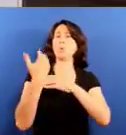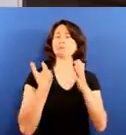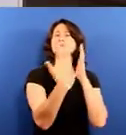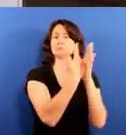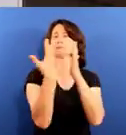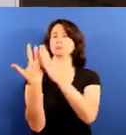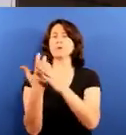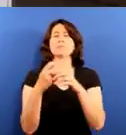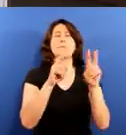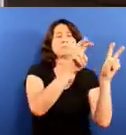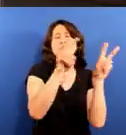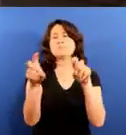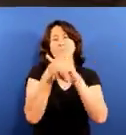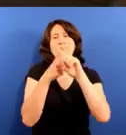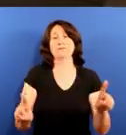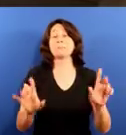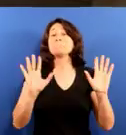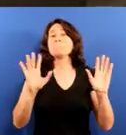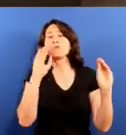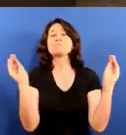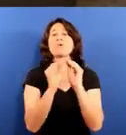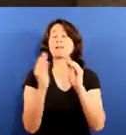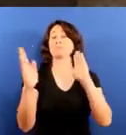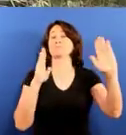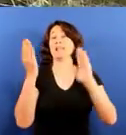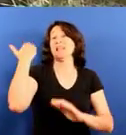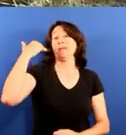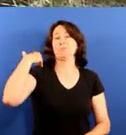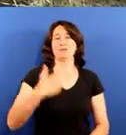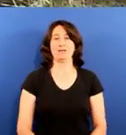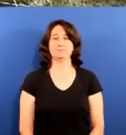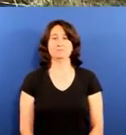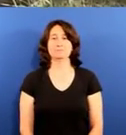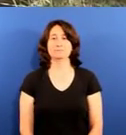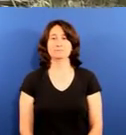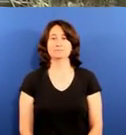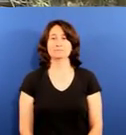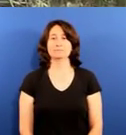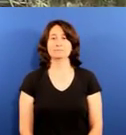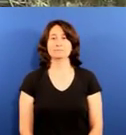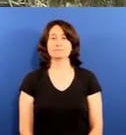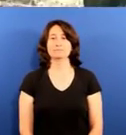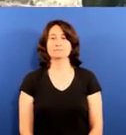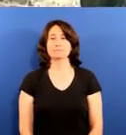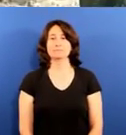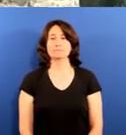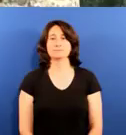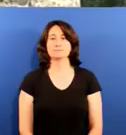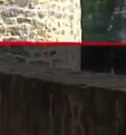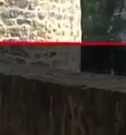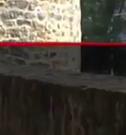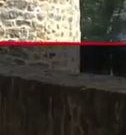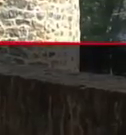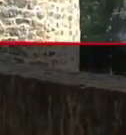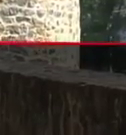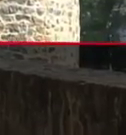ferrería ilustran aspectos diferentes, pero complementarios del pasado de Vizcaya. Son escenarios con gran poder de evocación, a través de